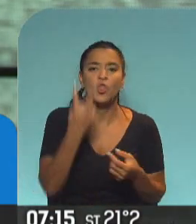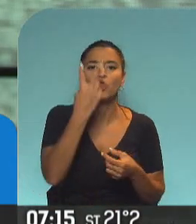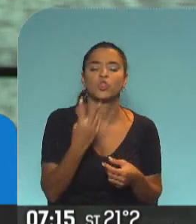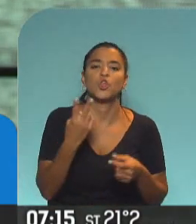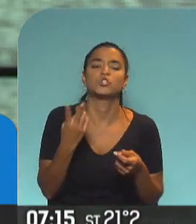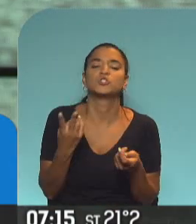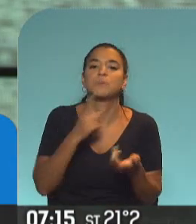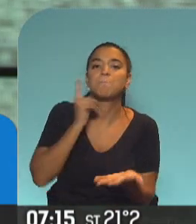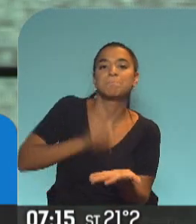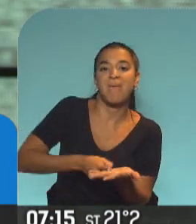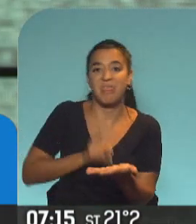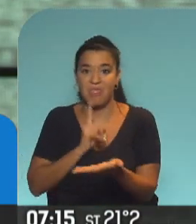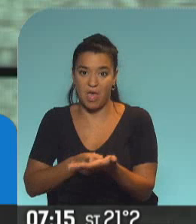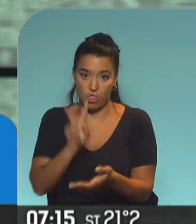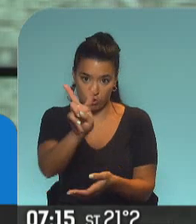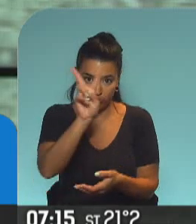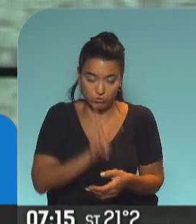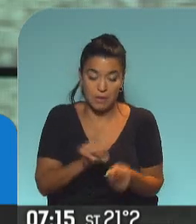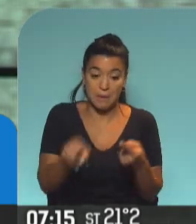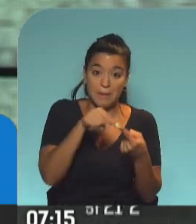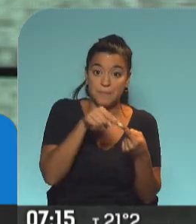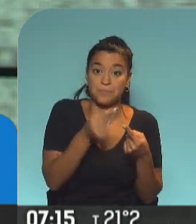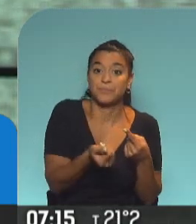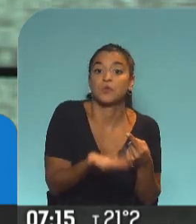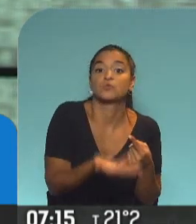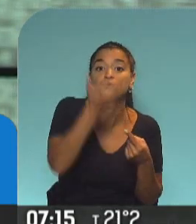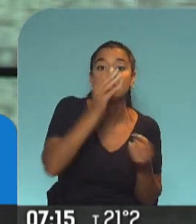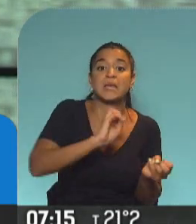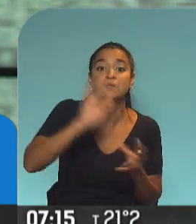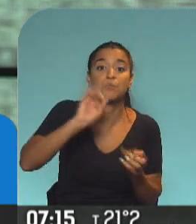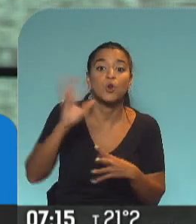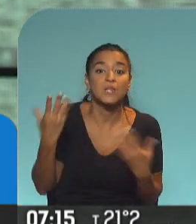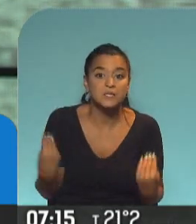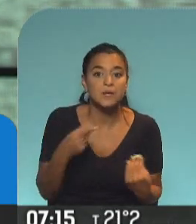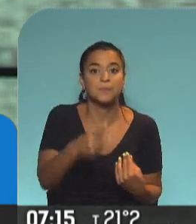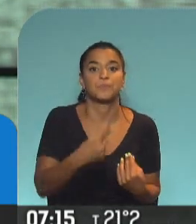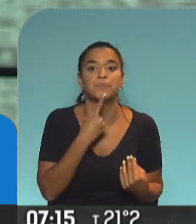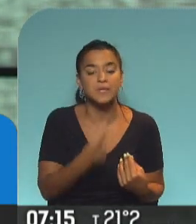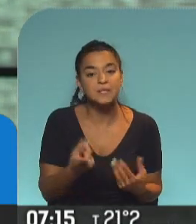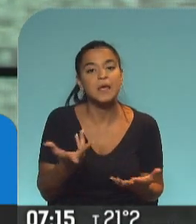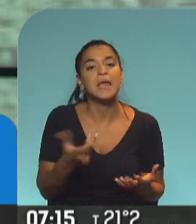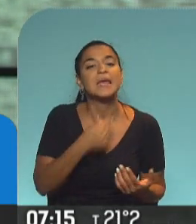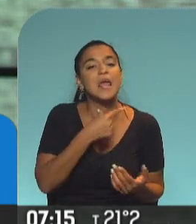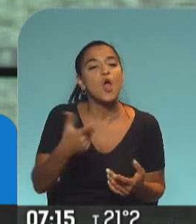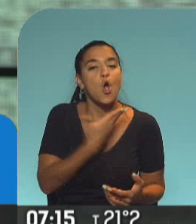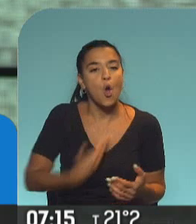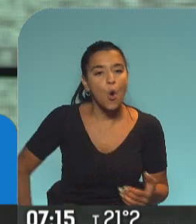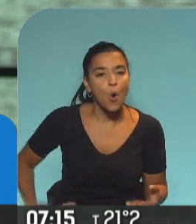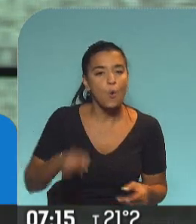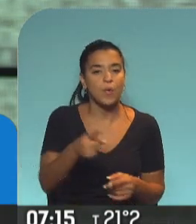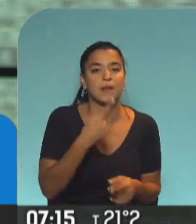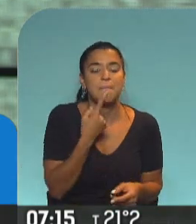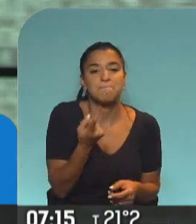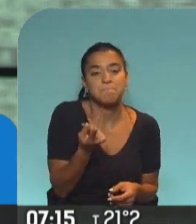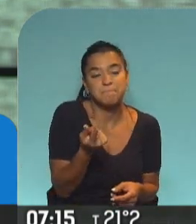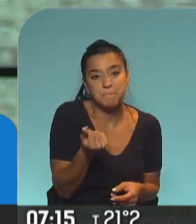de las que habla el presidente? Por un lado, subir las exportaciones. Esto lo que buscaría el gobierno es desacoplar los precios,